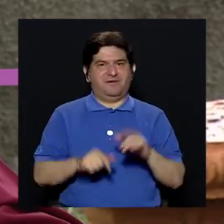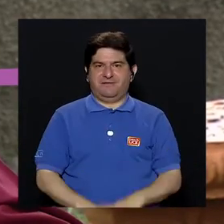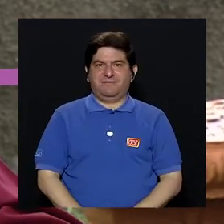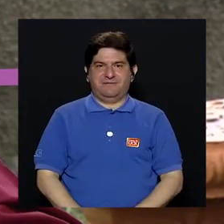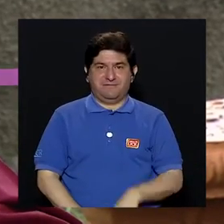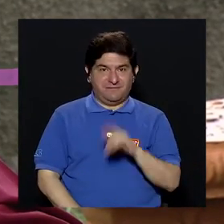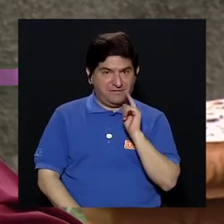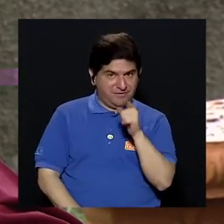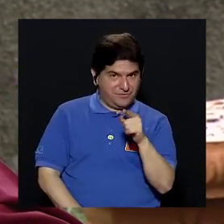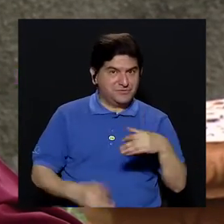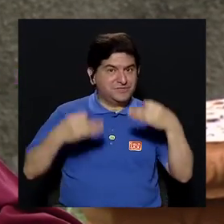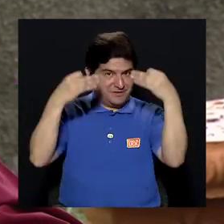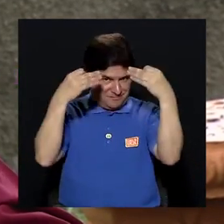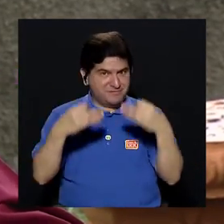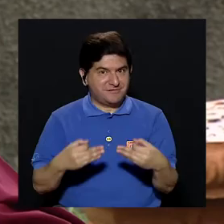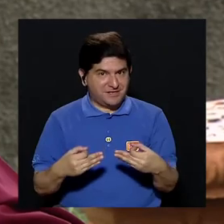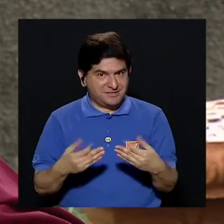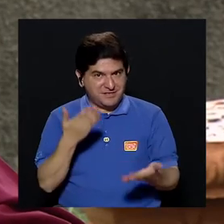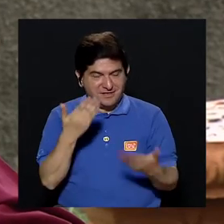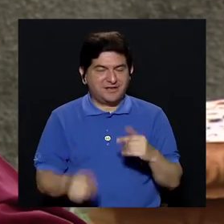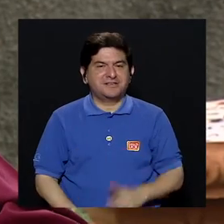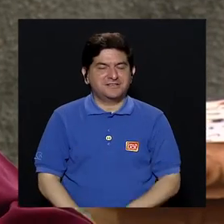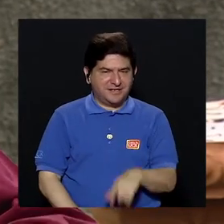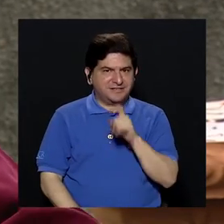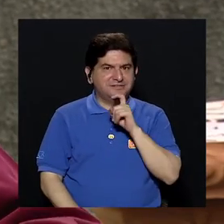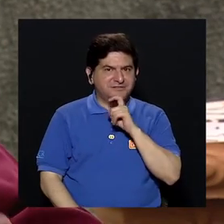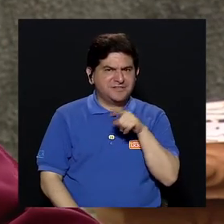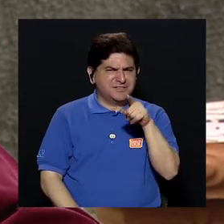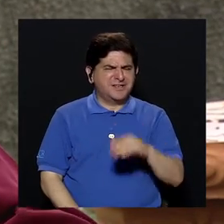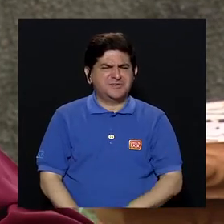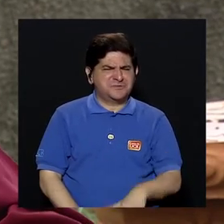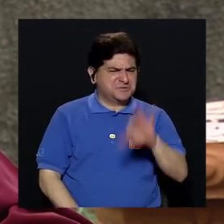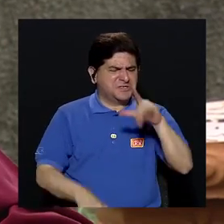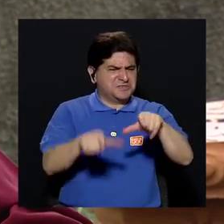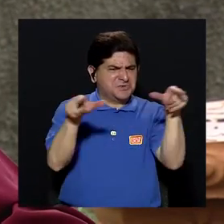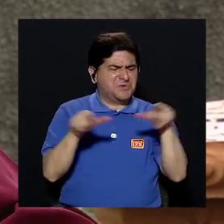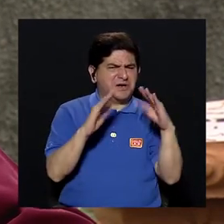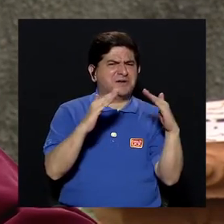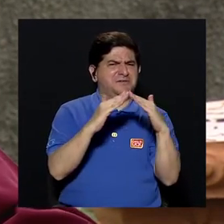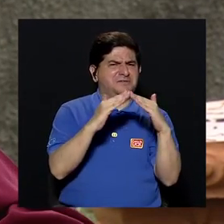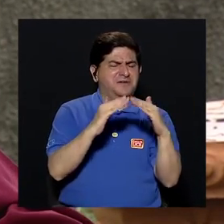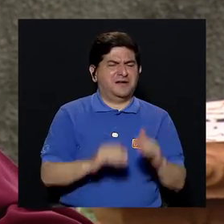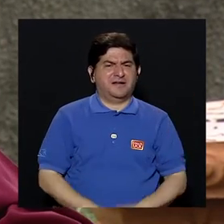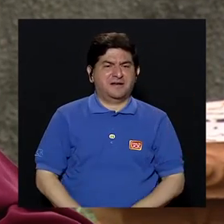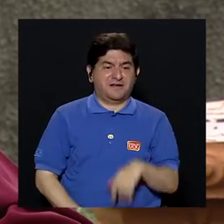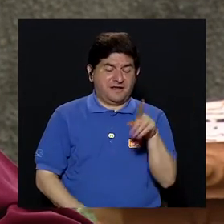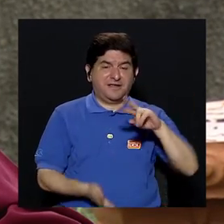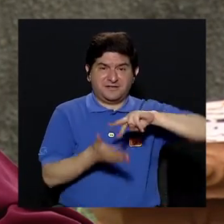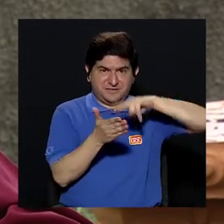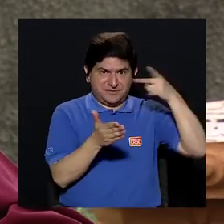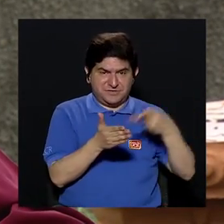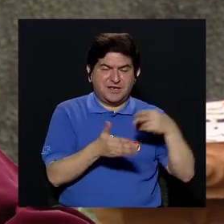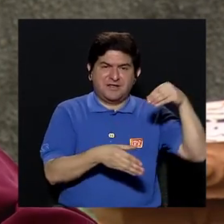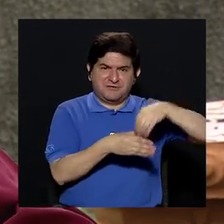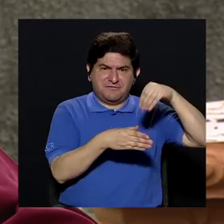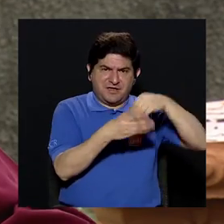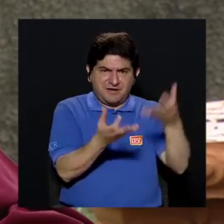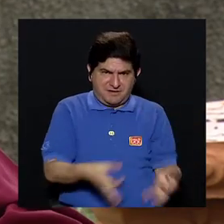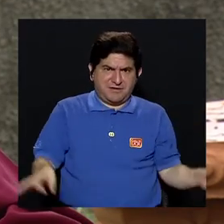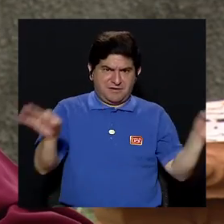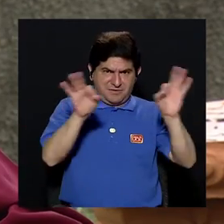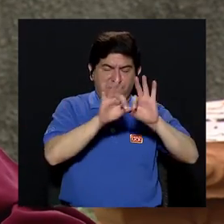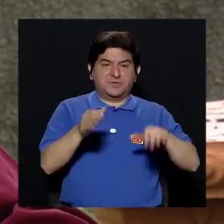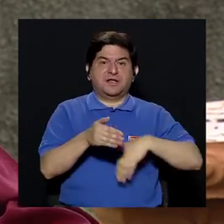usted está tomando una decisión un poco complicada de dónde quiere vivir, ¿verdad? Que es una decisión que involucra una inversión